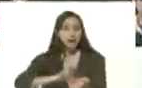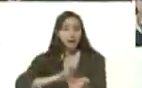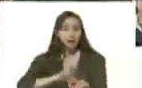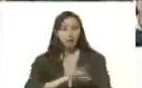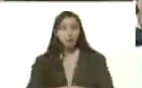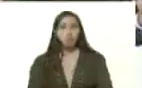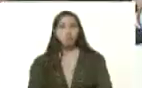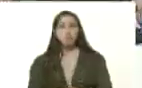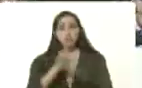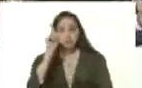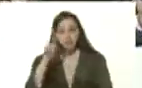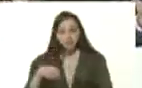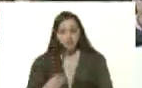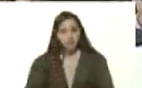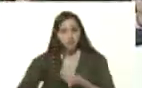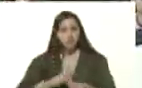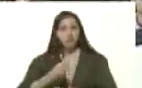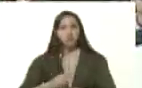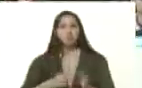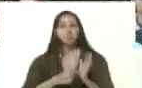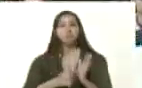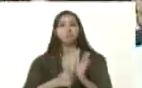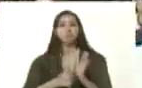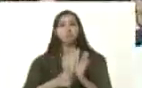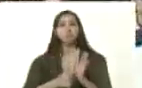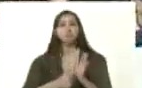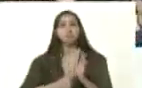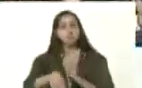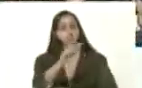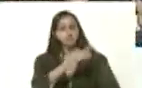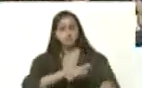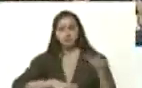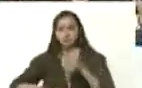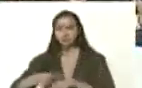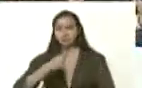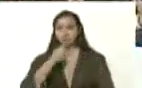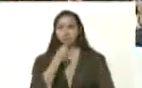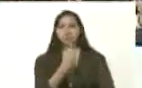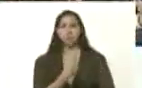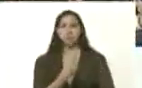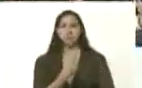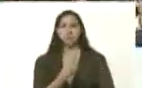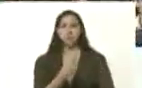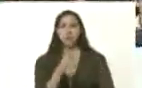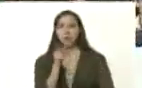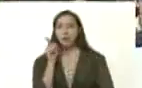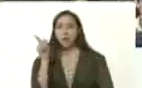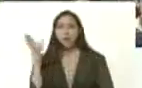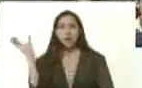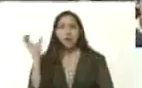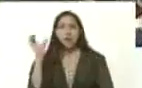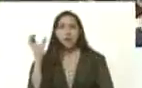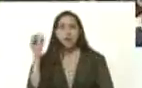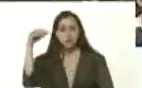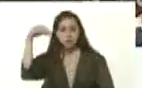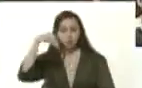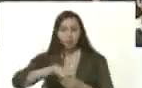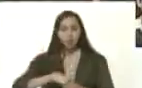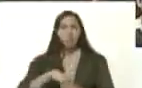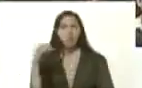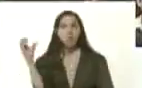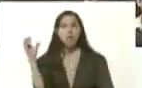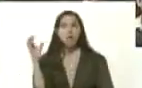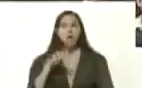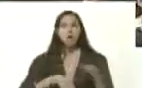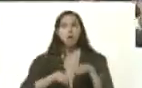vale eso también. Esos que andan declarando por ahí de vez en cuando, de allá en Caracas, que son de aquí de Cojedes,